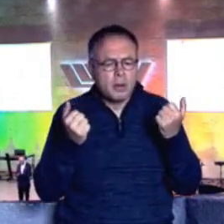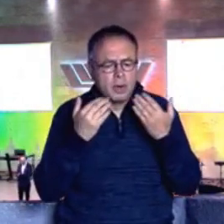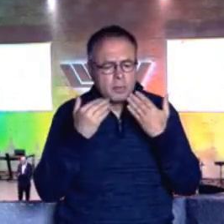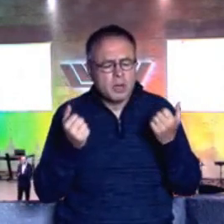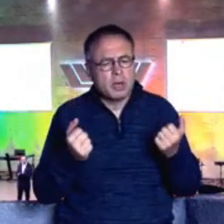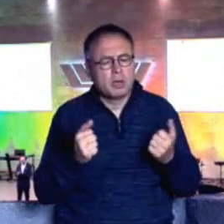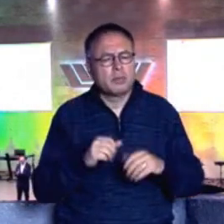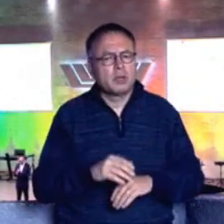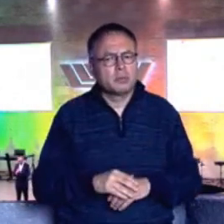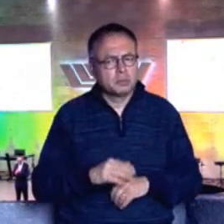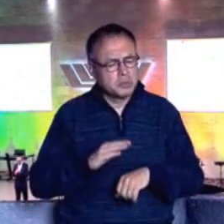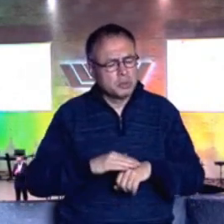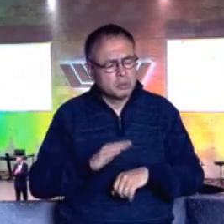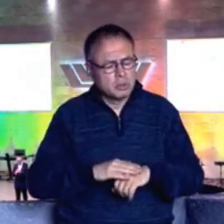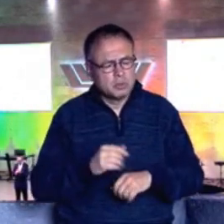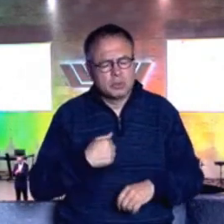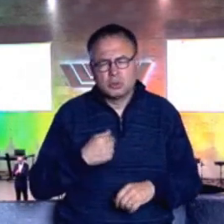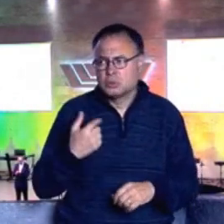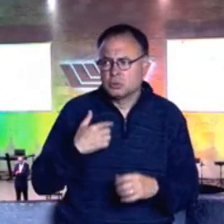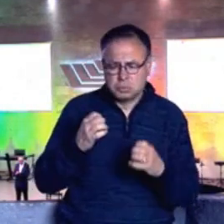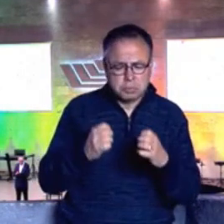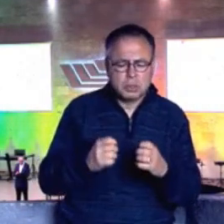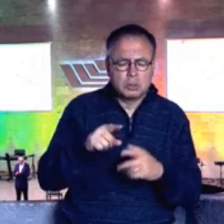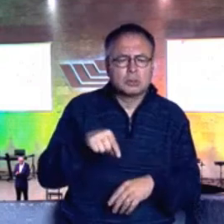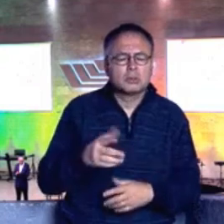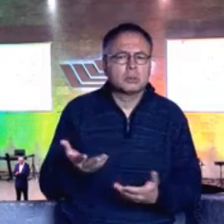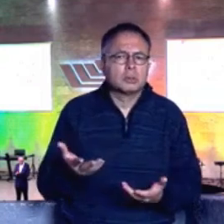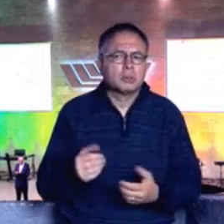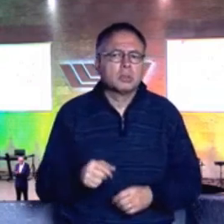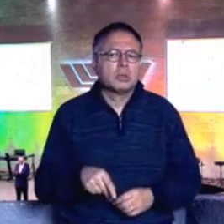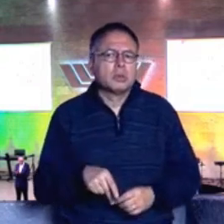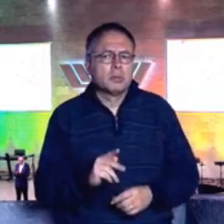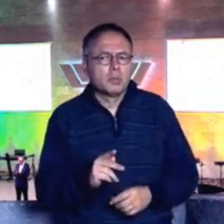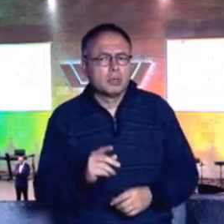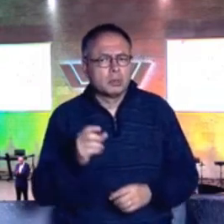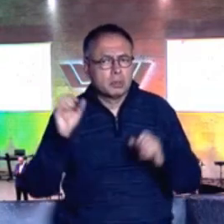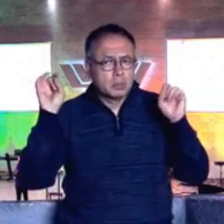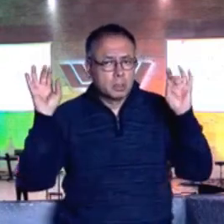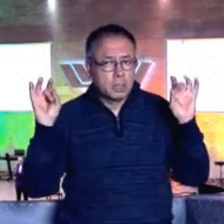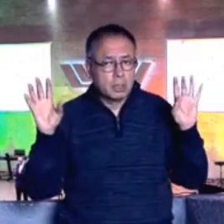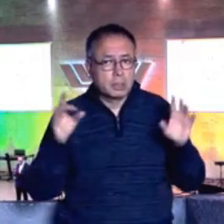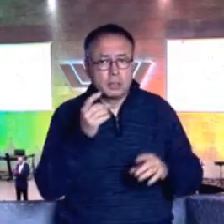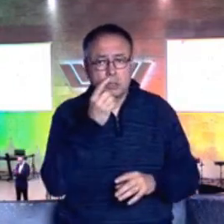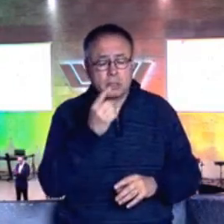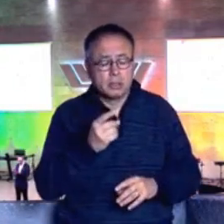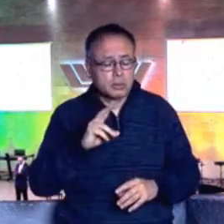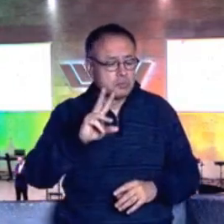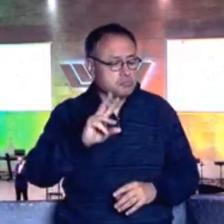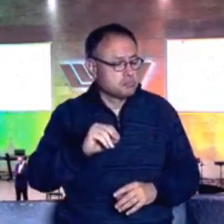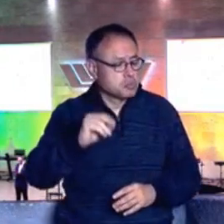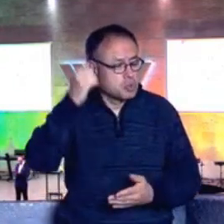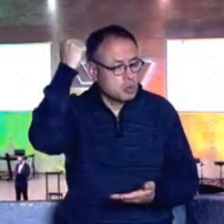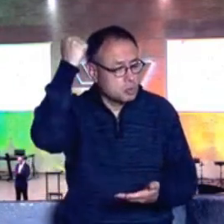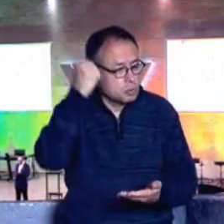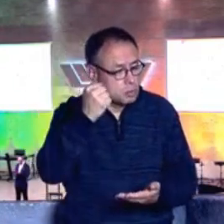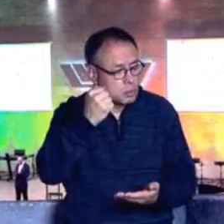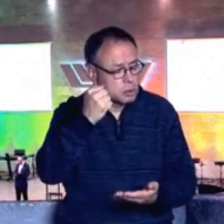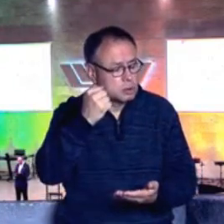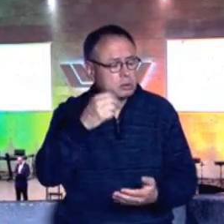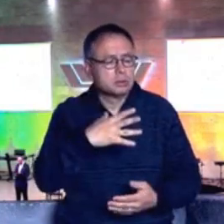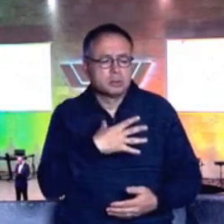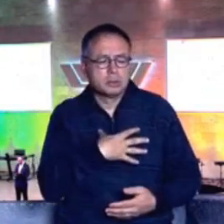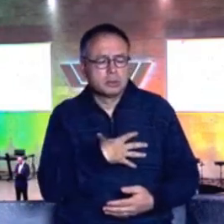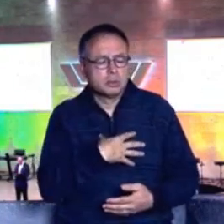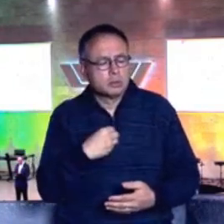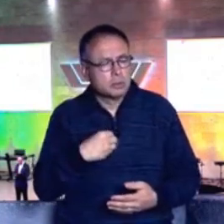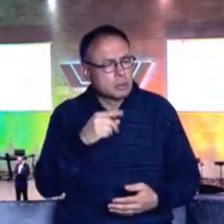y él respondió aquí estoy y el Ángel dijo no extiendas tu mano sobre el niño ni le hagas